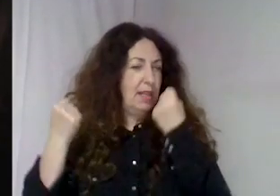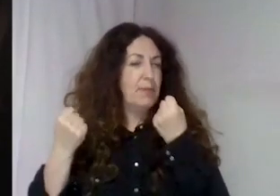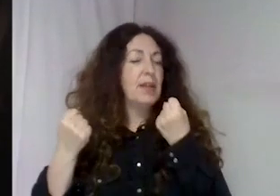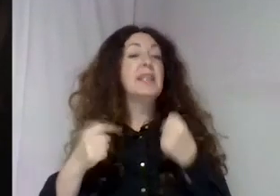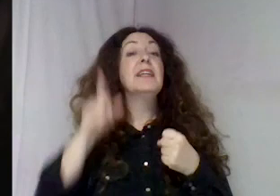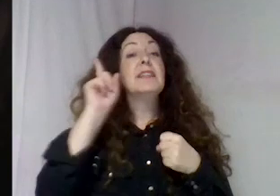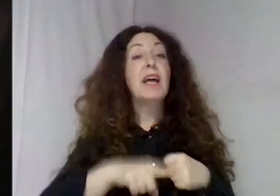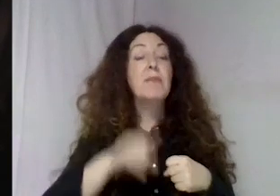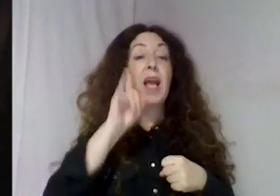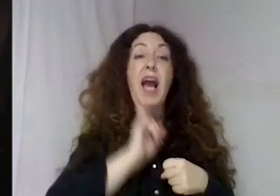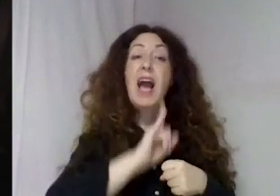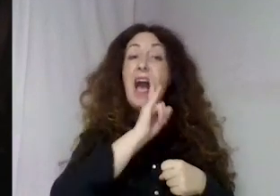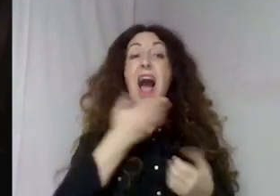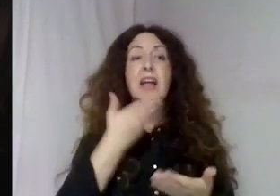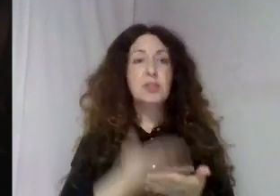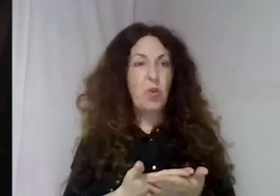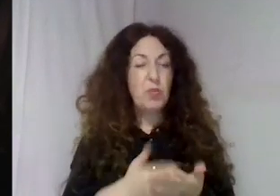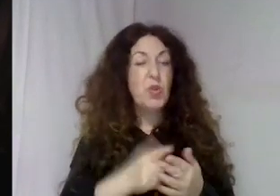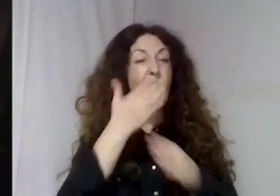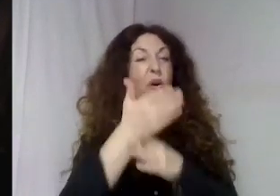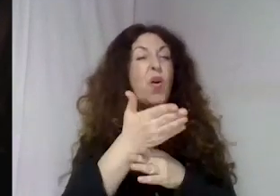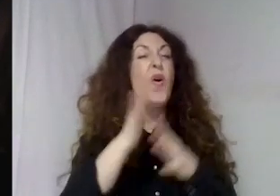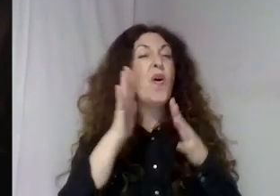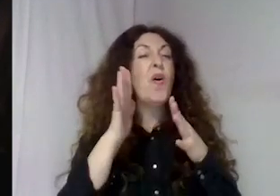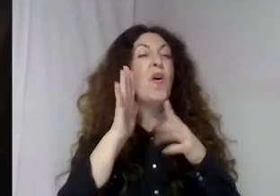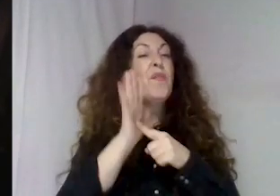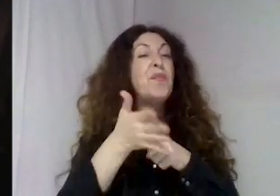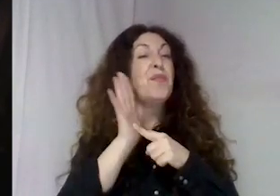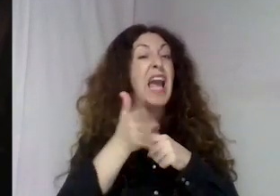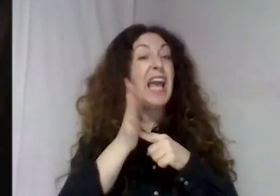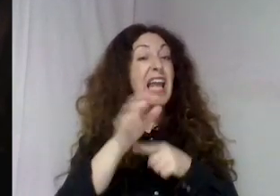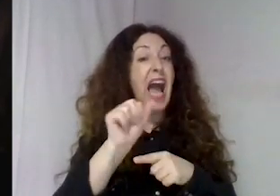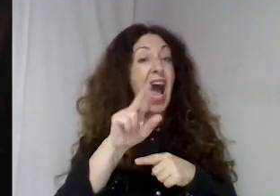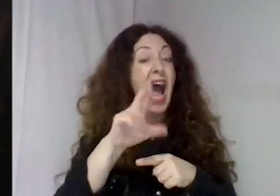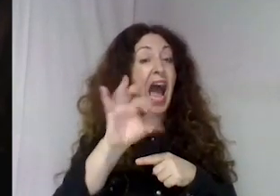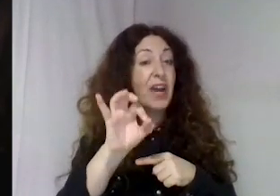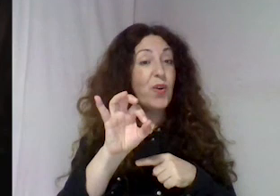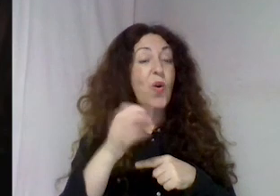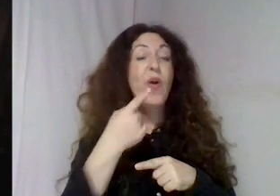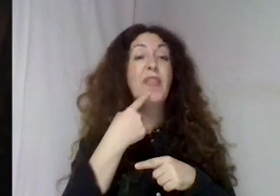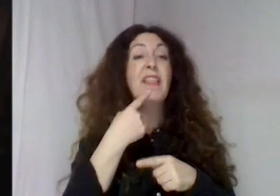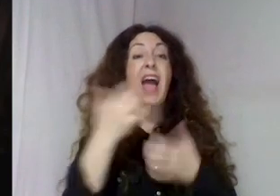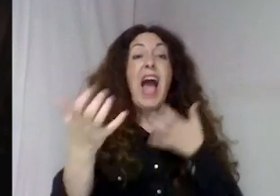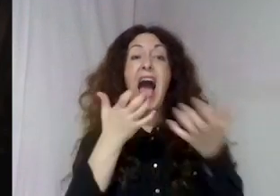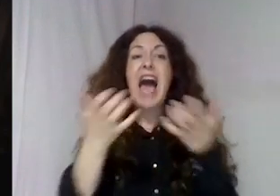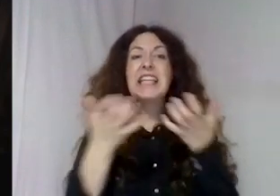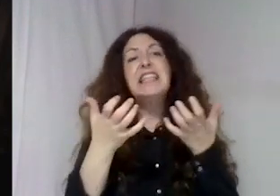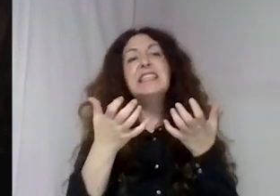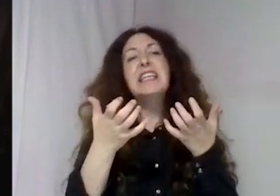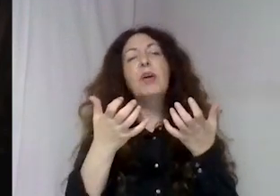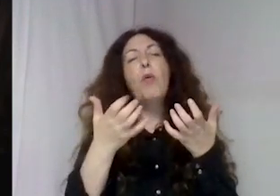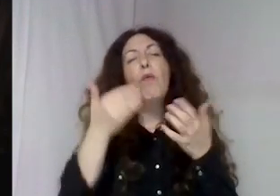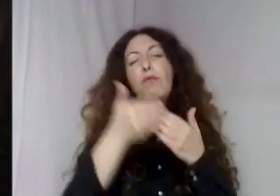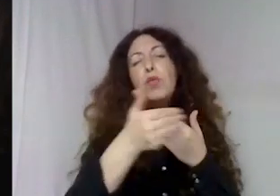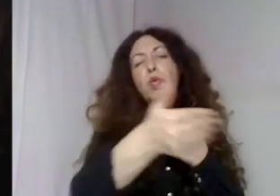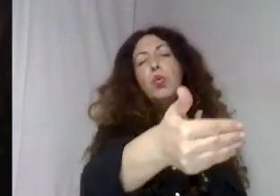diciendo que el artista tiene un papel casi de mediador entre el cielo y la tierra, entre lo divino y lo humano, ¿no? Y mucha gente ha